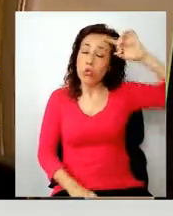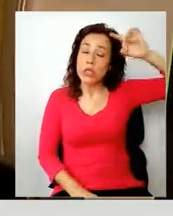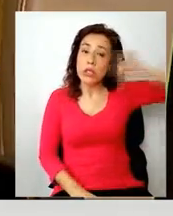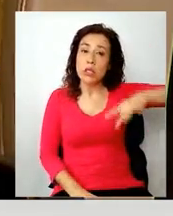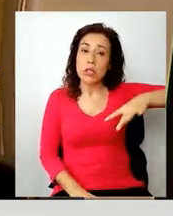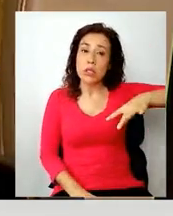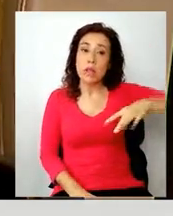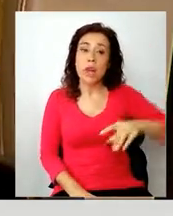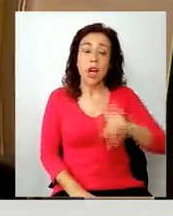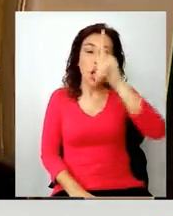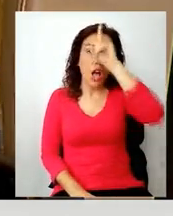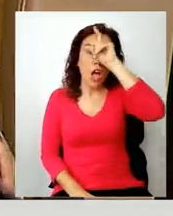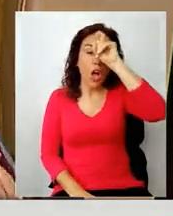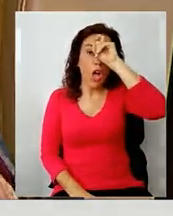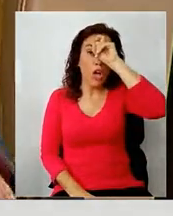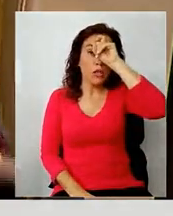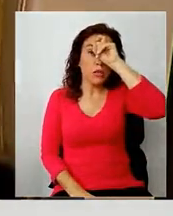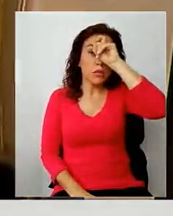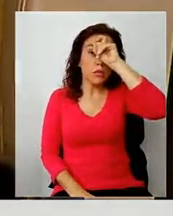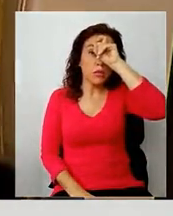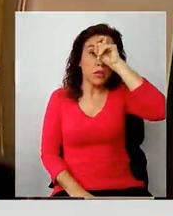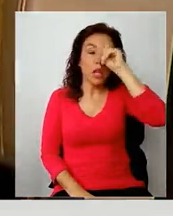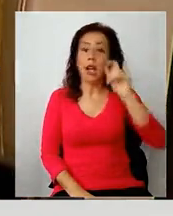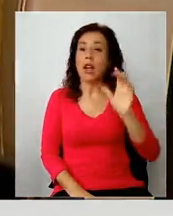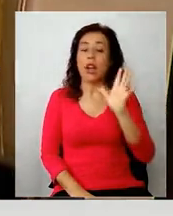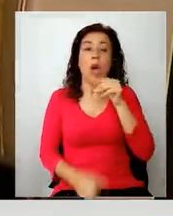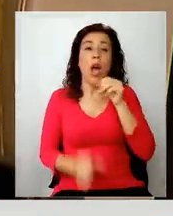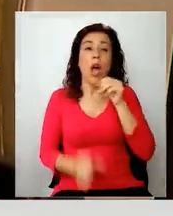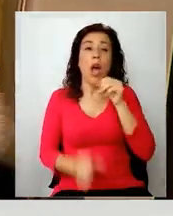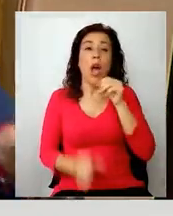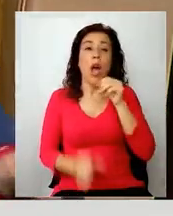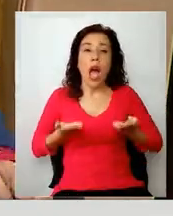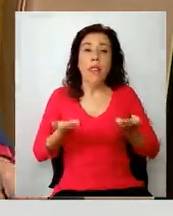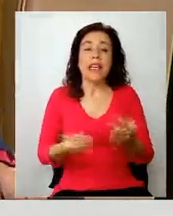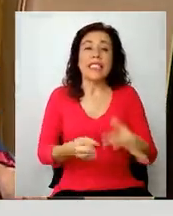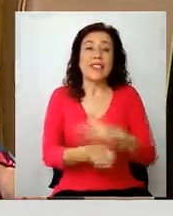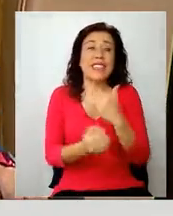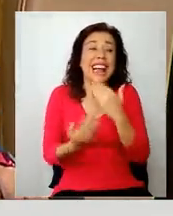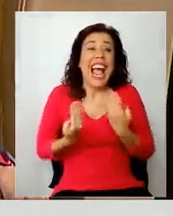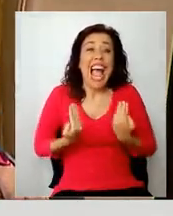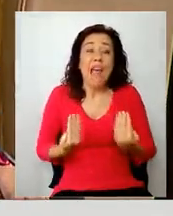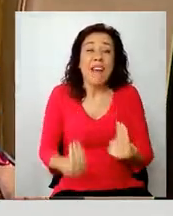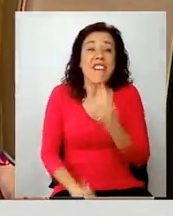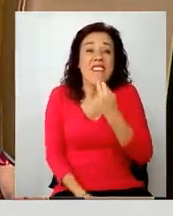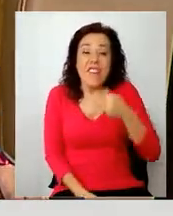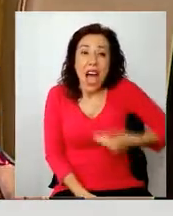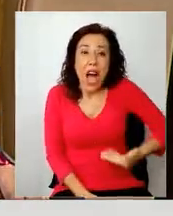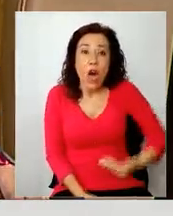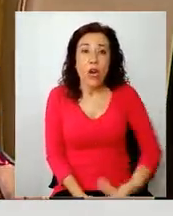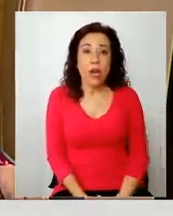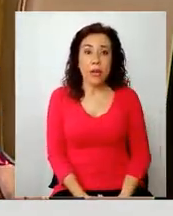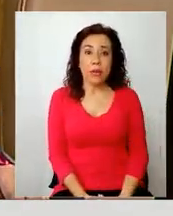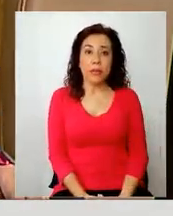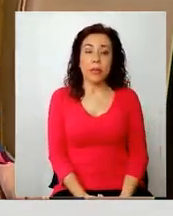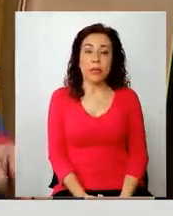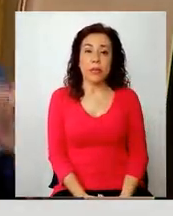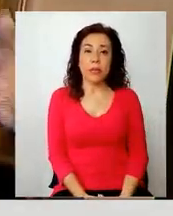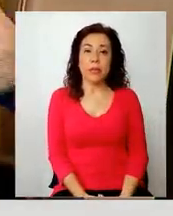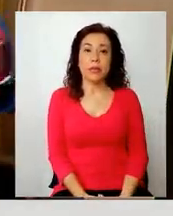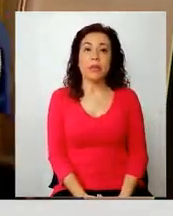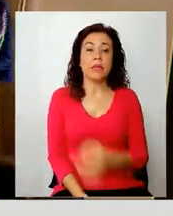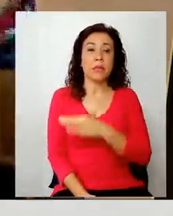en general no tiene las capacidades para atender la situación de emergencia que hoy día se está viviendo tenemos al Ministerio de salud